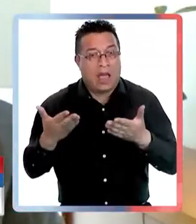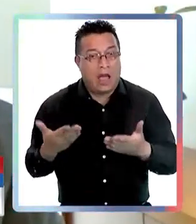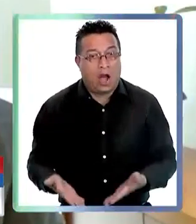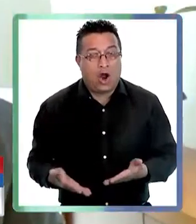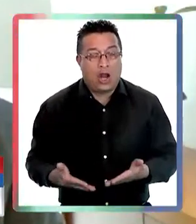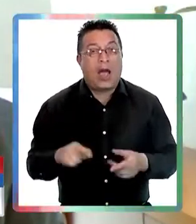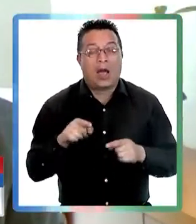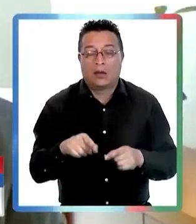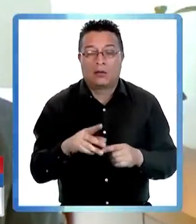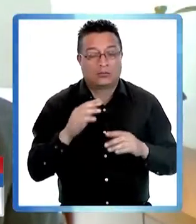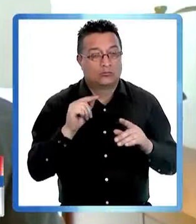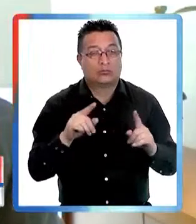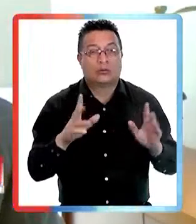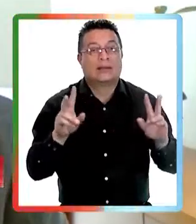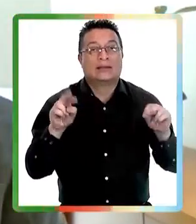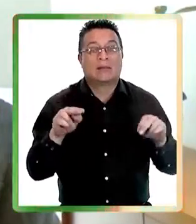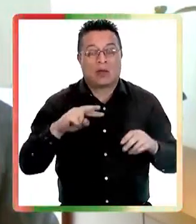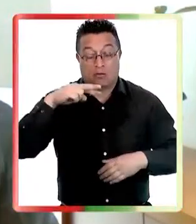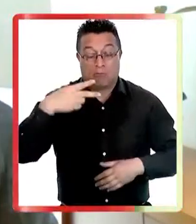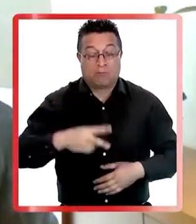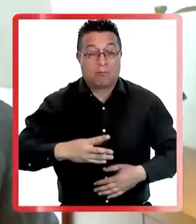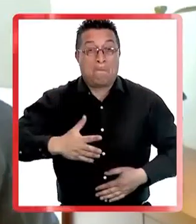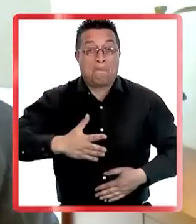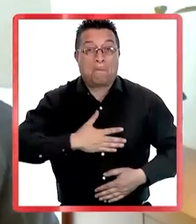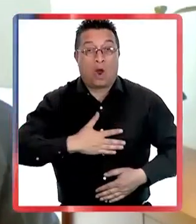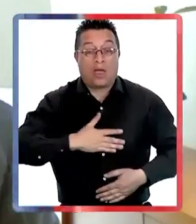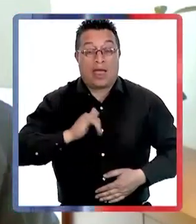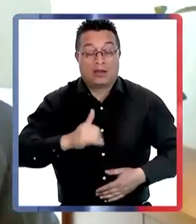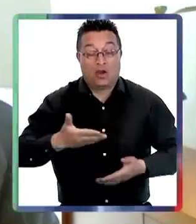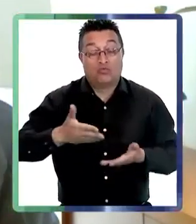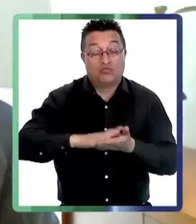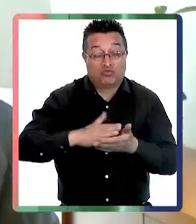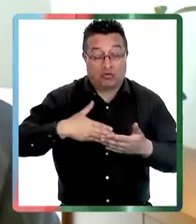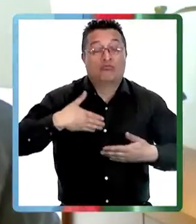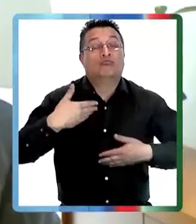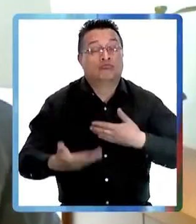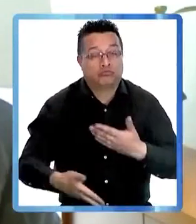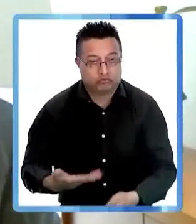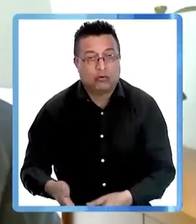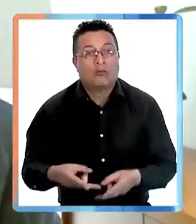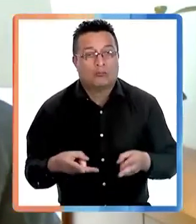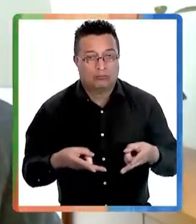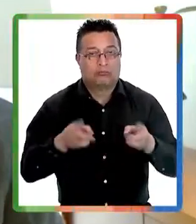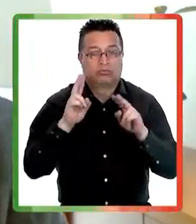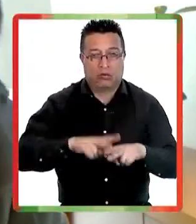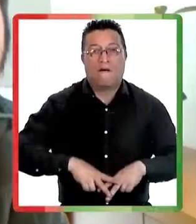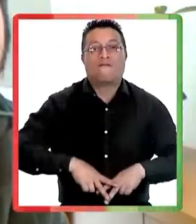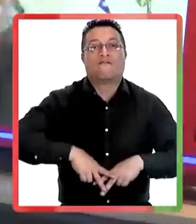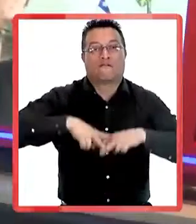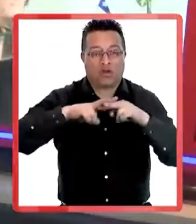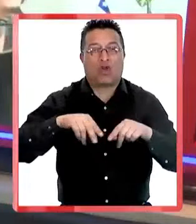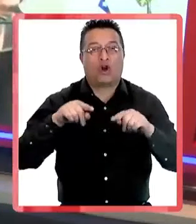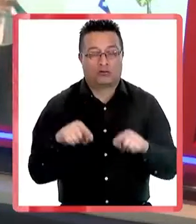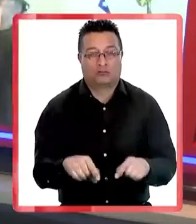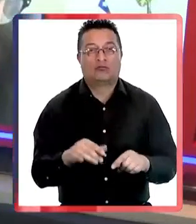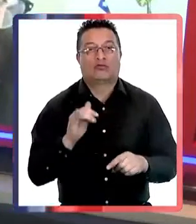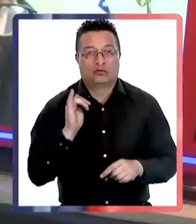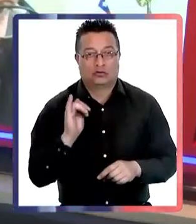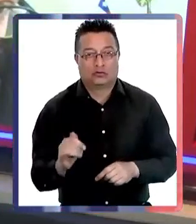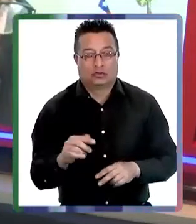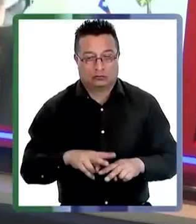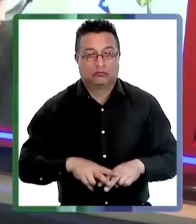actualidad, desde el punto de vista de la propiedad y heredabilidad de los fondos ahorrados ahí, del